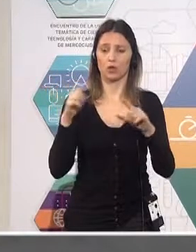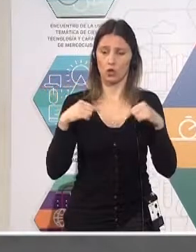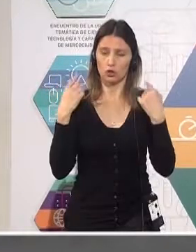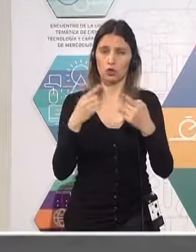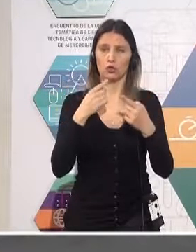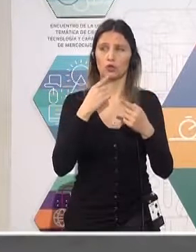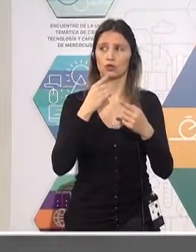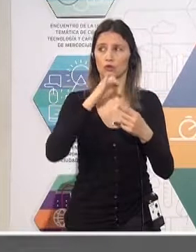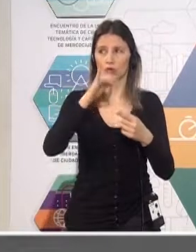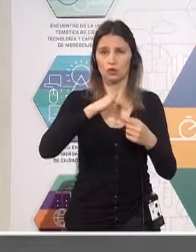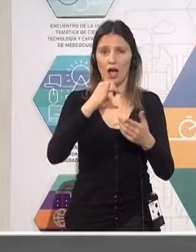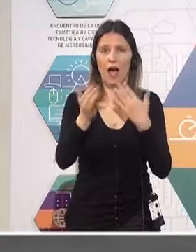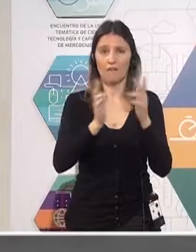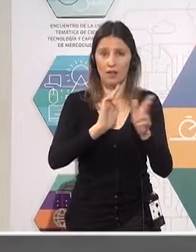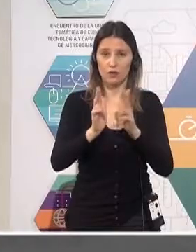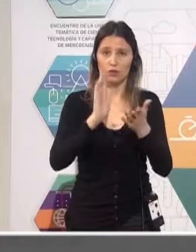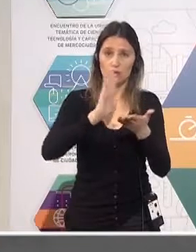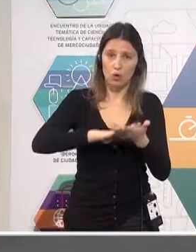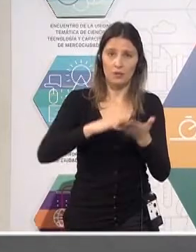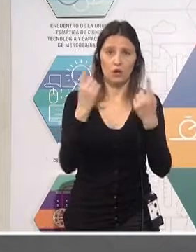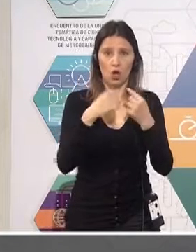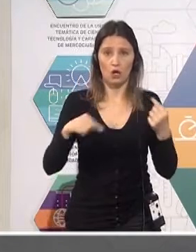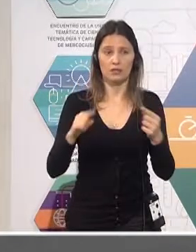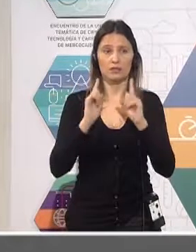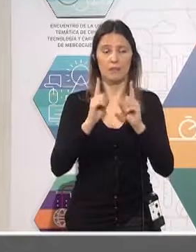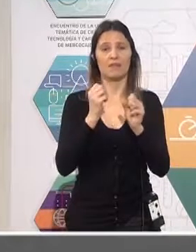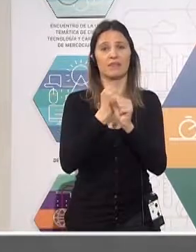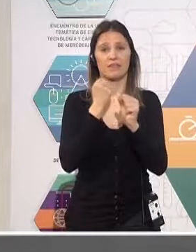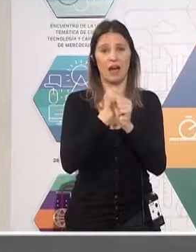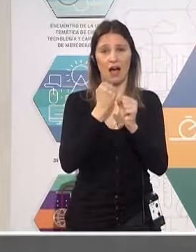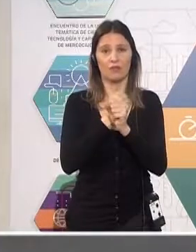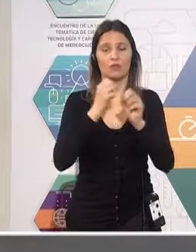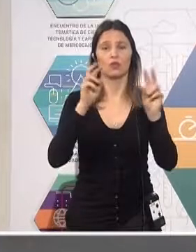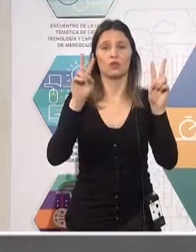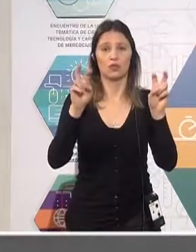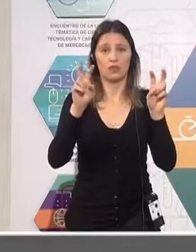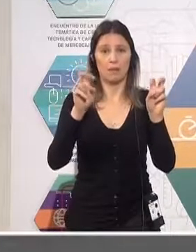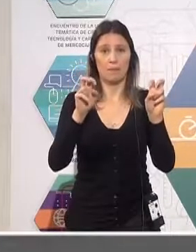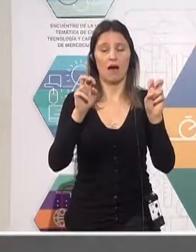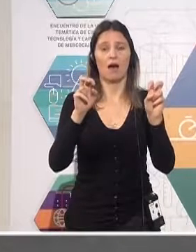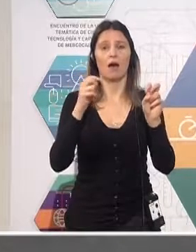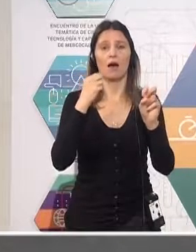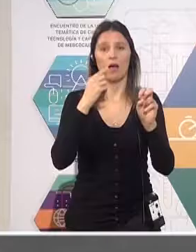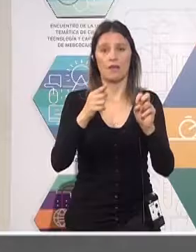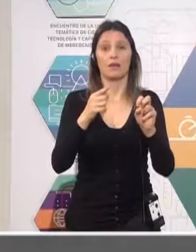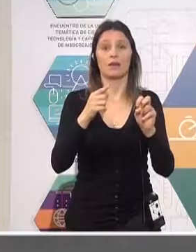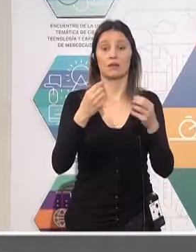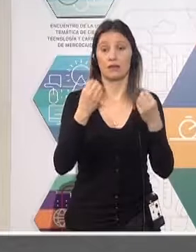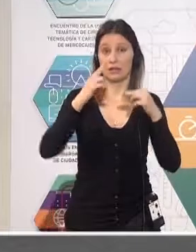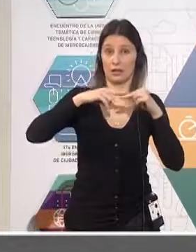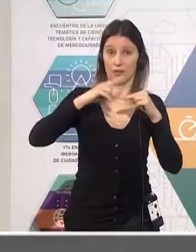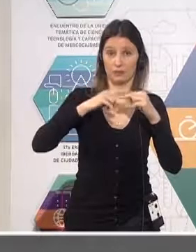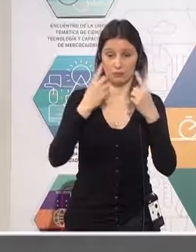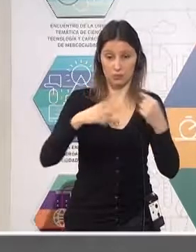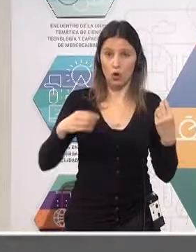hablando o al menos en la interna un poco inconscientemente trabajando en todo este tema de la interconexión y el internet de las cosas